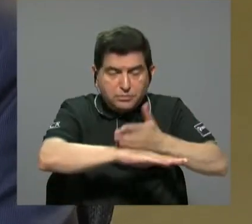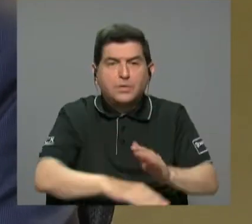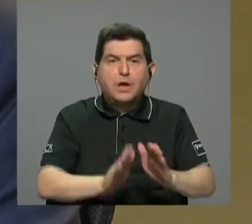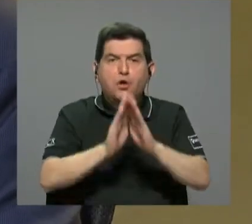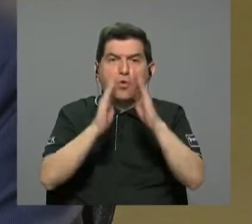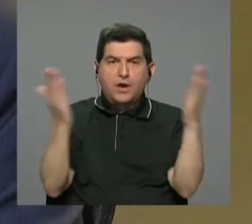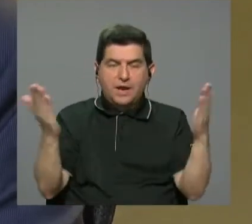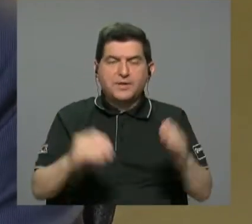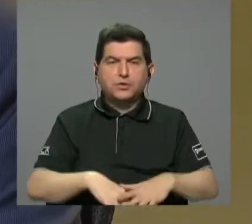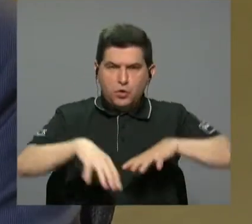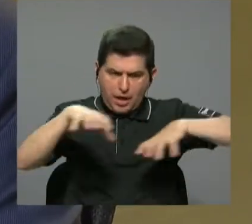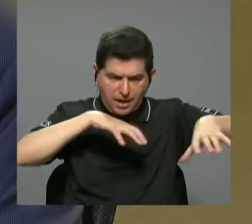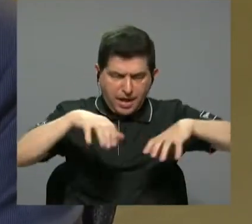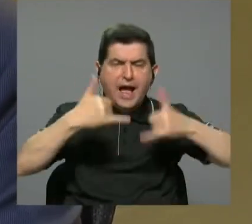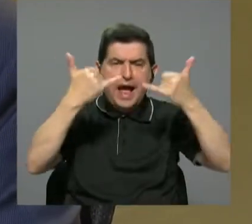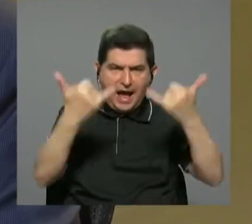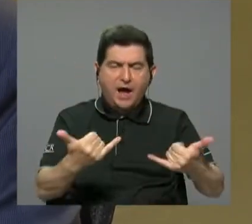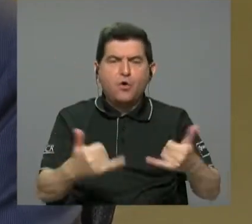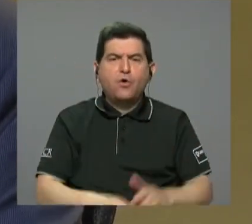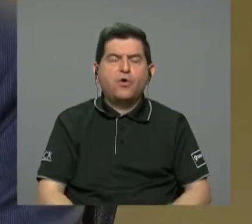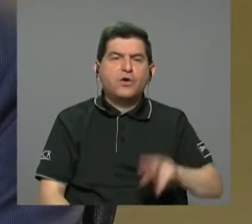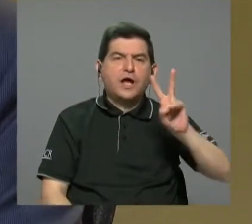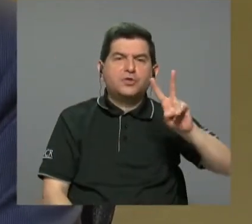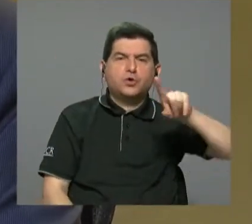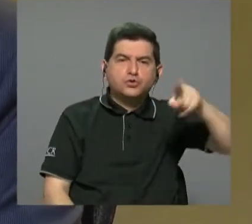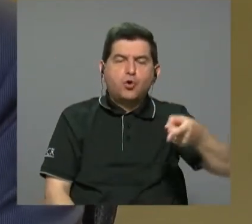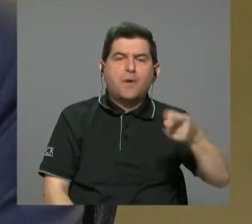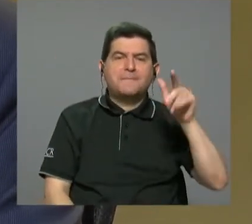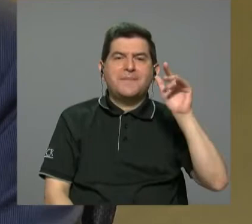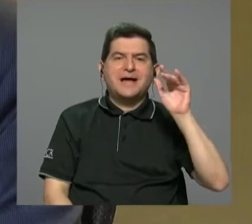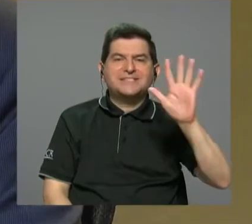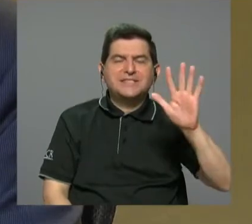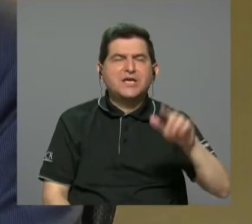un gran dinamismo y ahorita alcanzamos el 2,5,